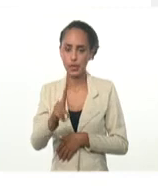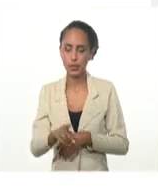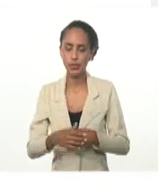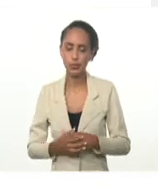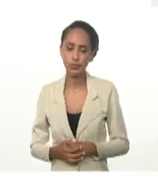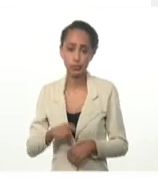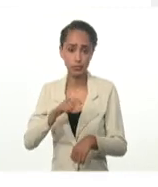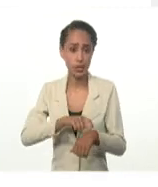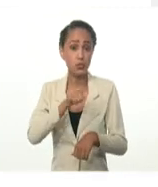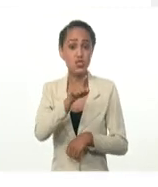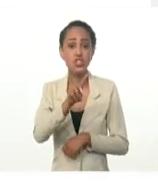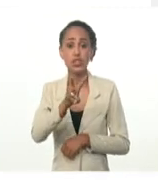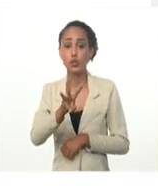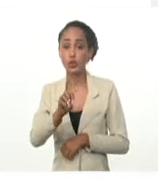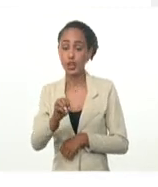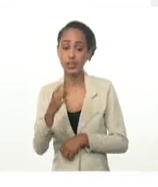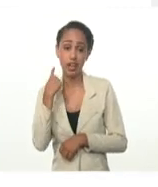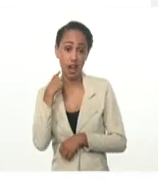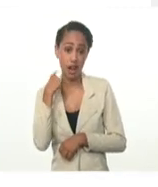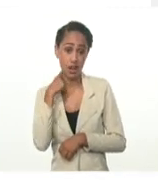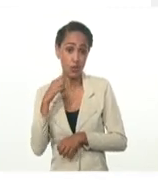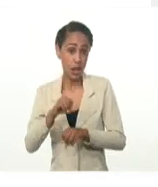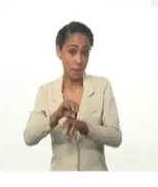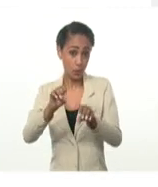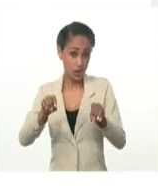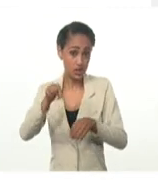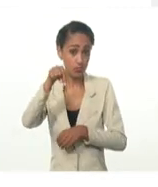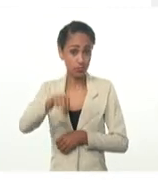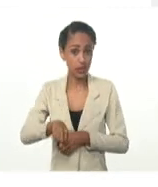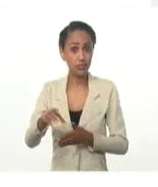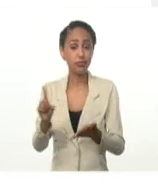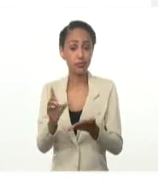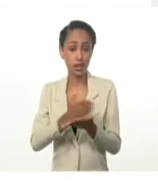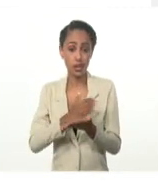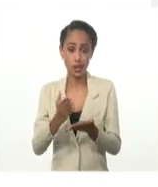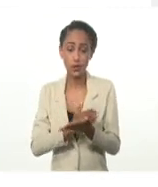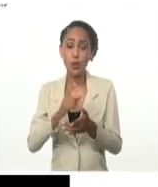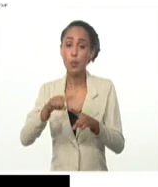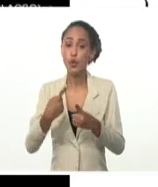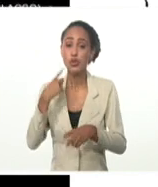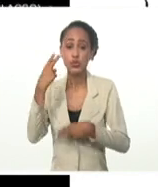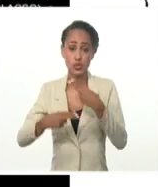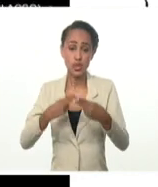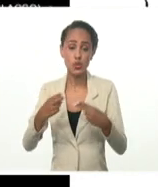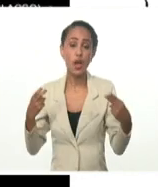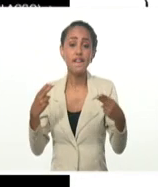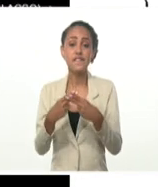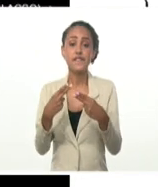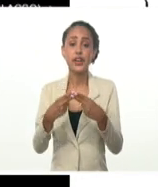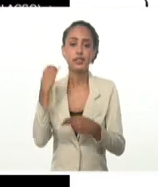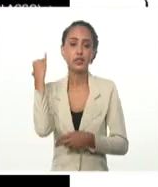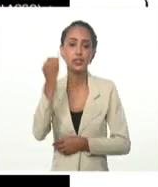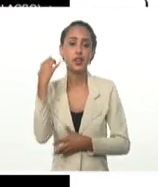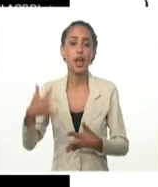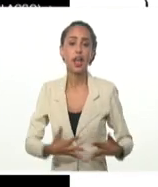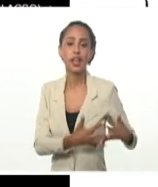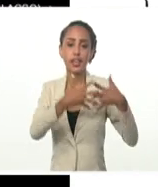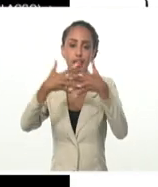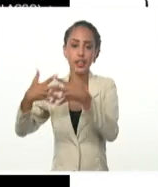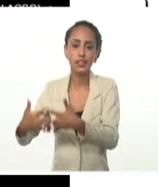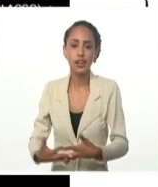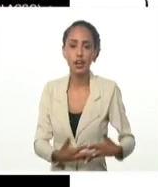de la publicación del ensayo Nuestra América, uno de los motivos por los que se realizó el coloquio internacional Estados Unidos en la